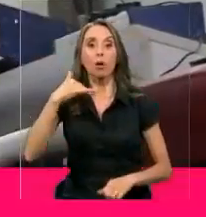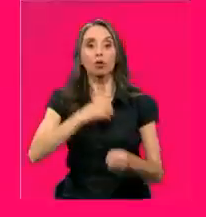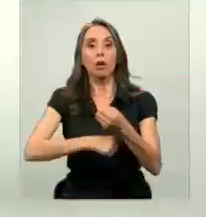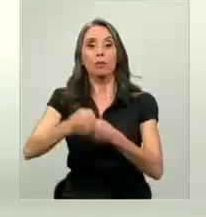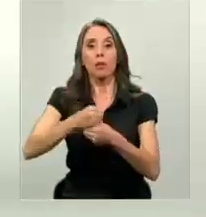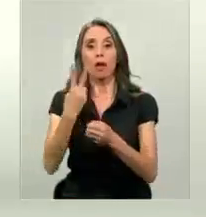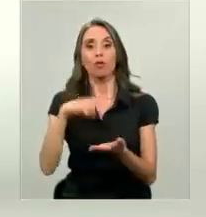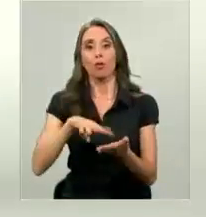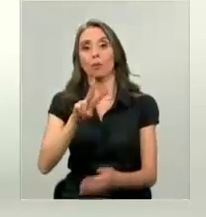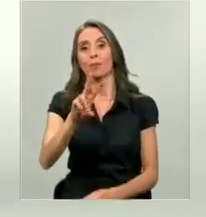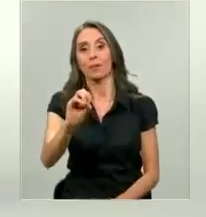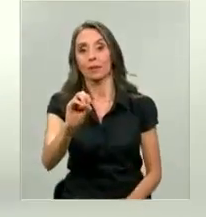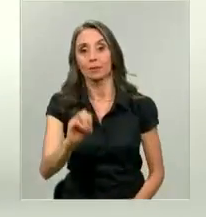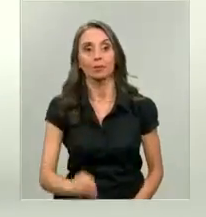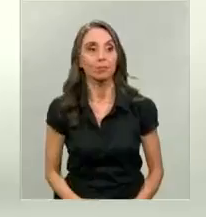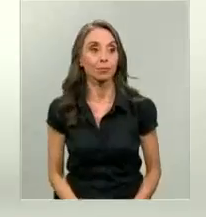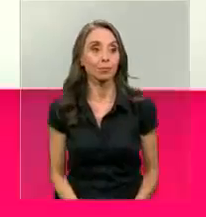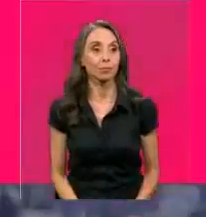año.